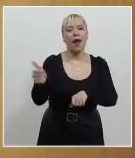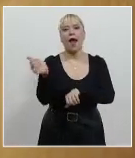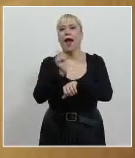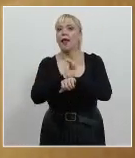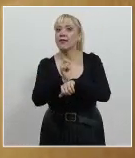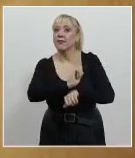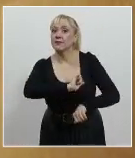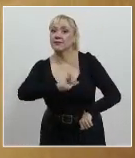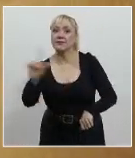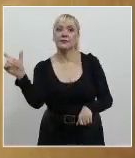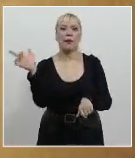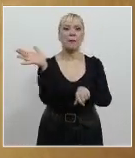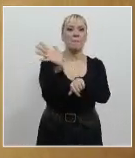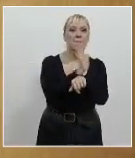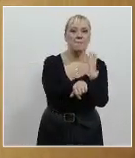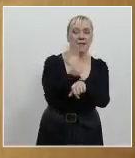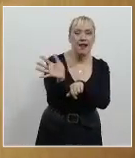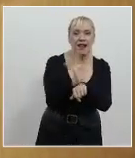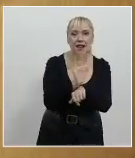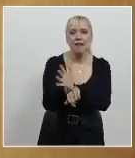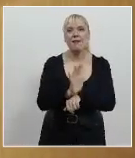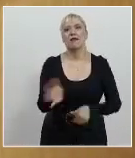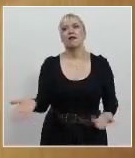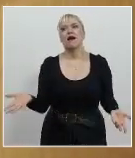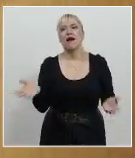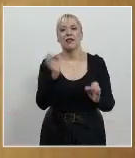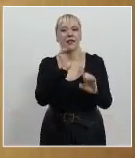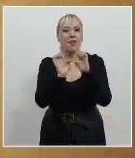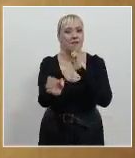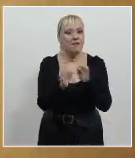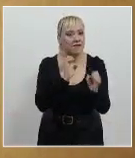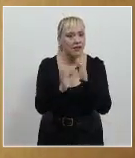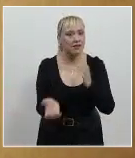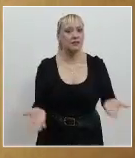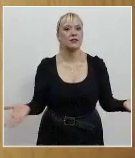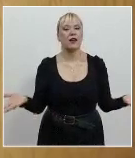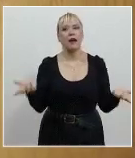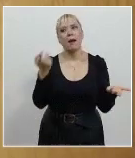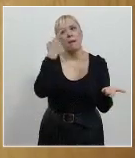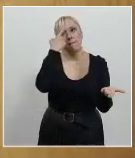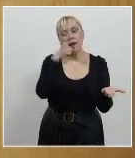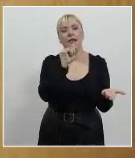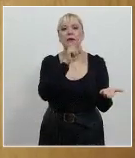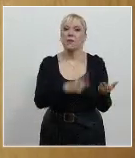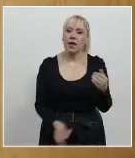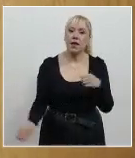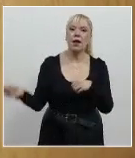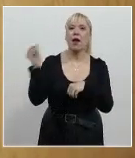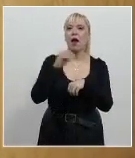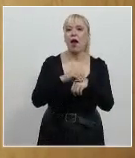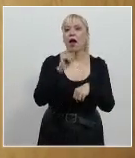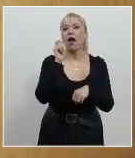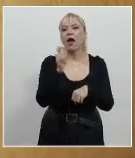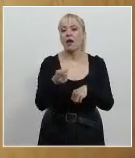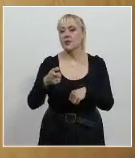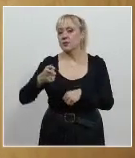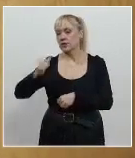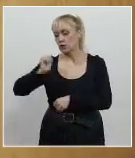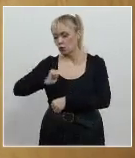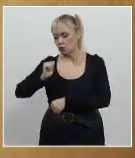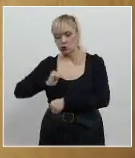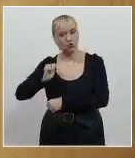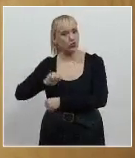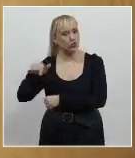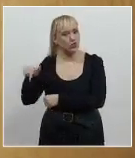artísticos, animaciones, y hemos, entre otras cosas, abrevado mucho de nuestros